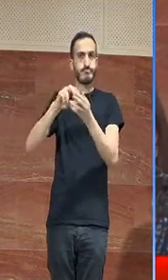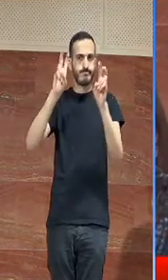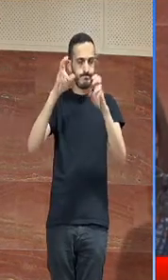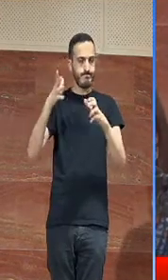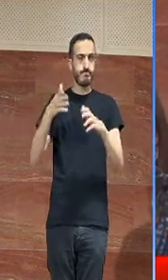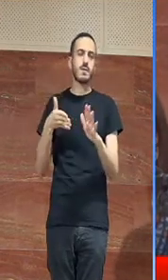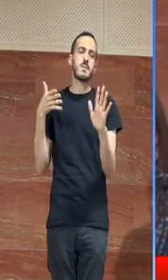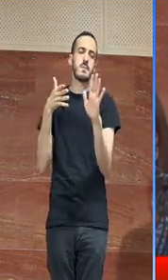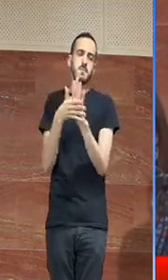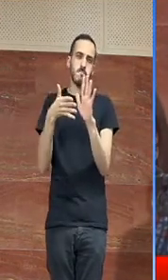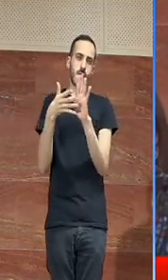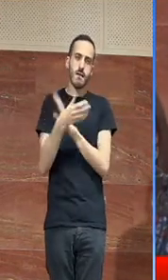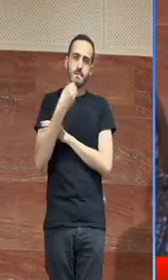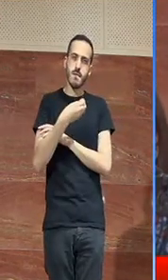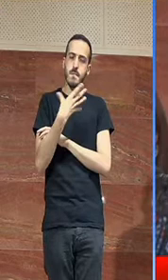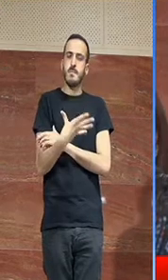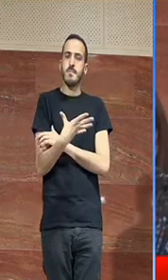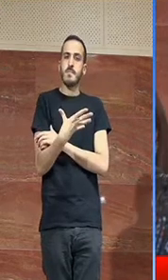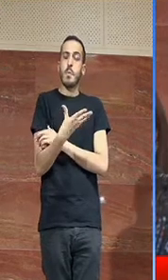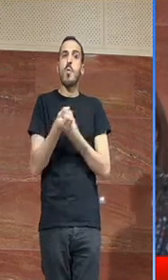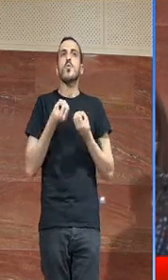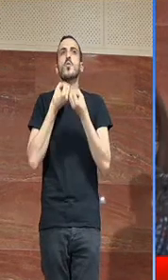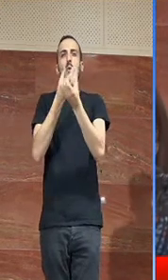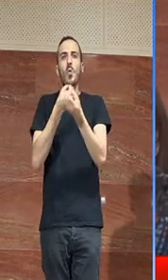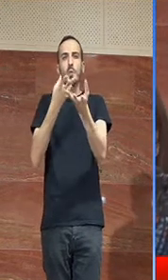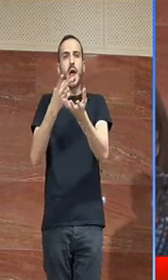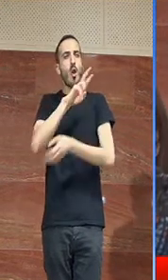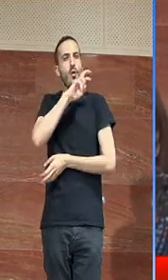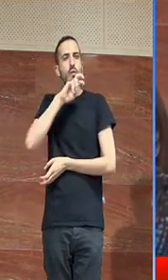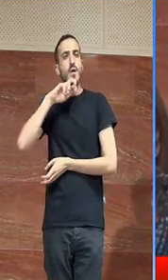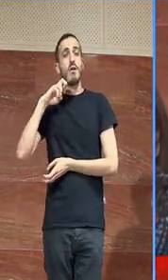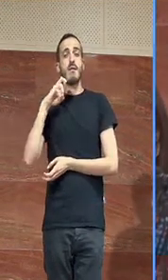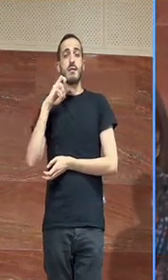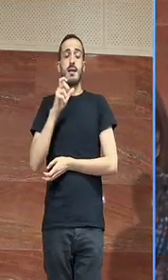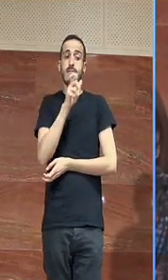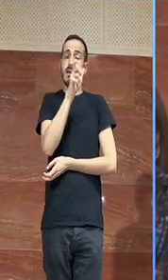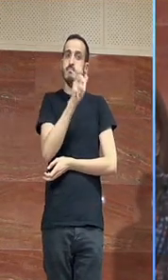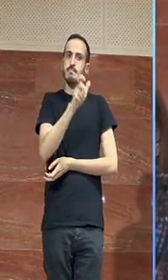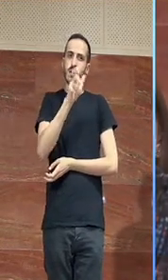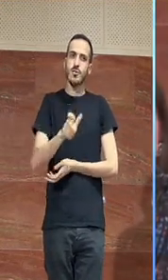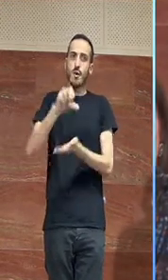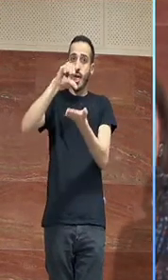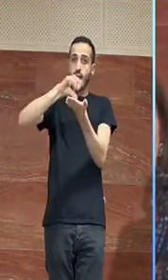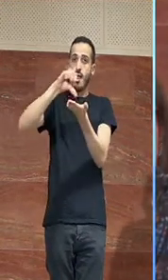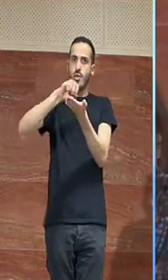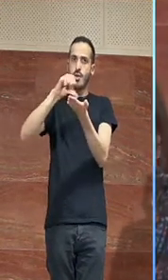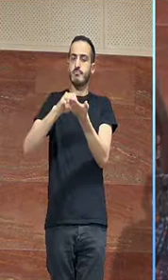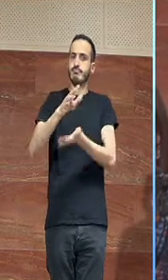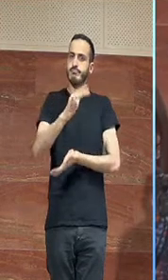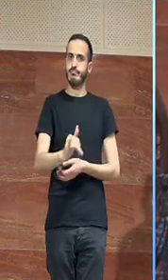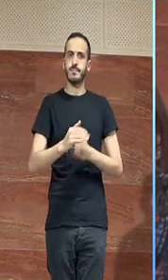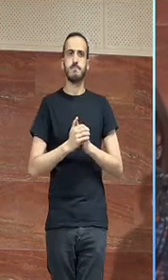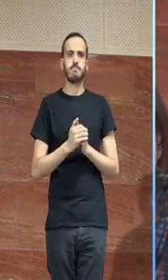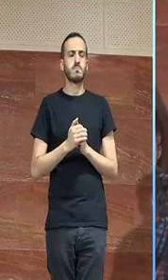sus calles para definir así aquellos valores que definen la escala humana de nuestras ciudades, haciendo hincapié, por supuesto,